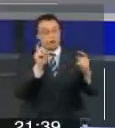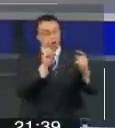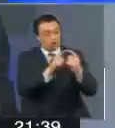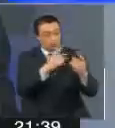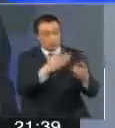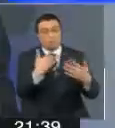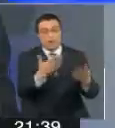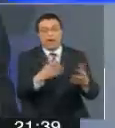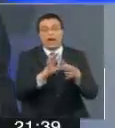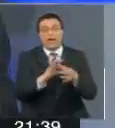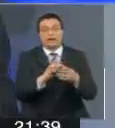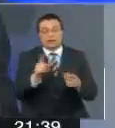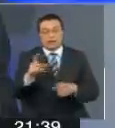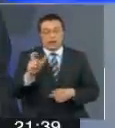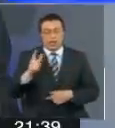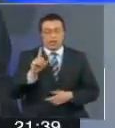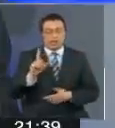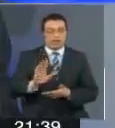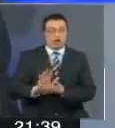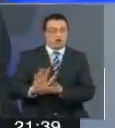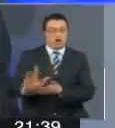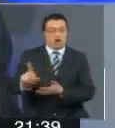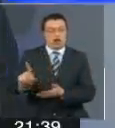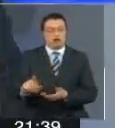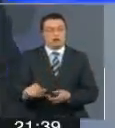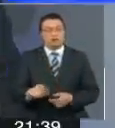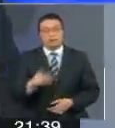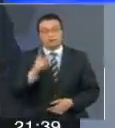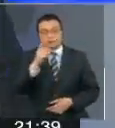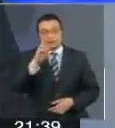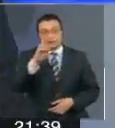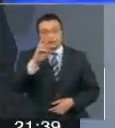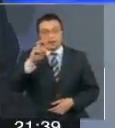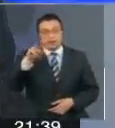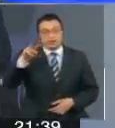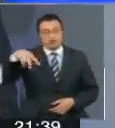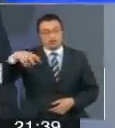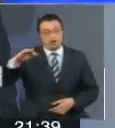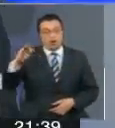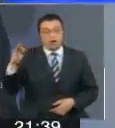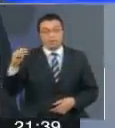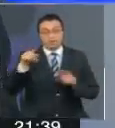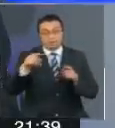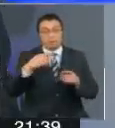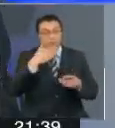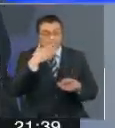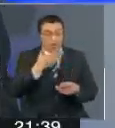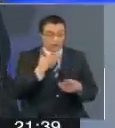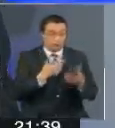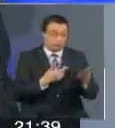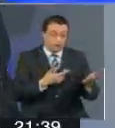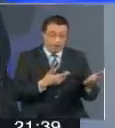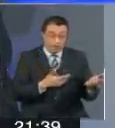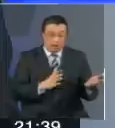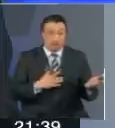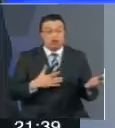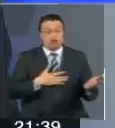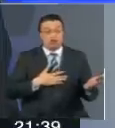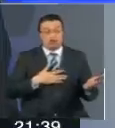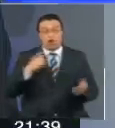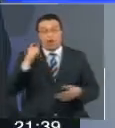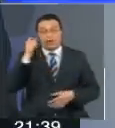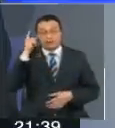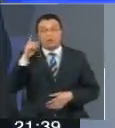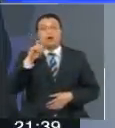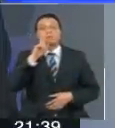agradecerle y que él no quiso. Bueno, Krasnov tiene su versión. Yo sé quién